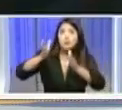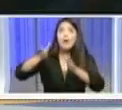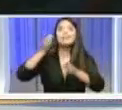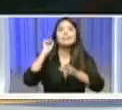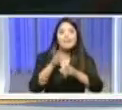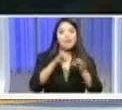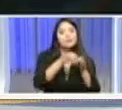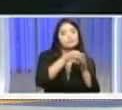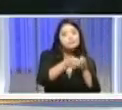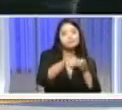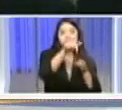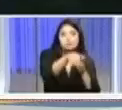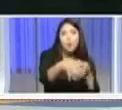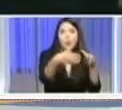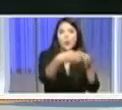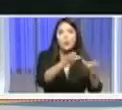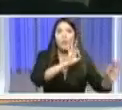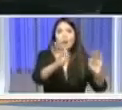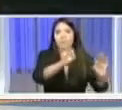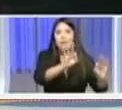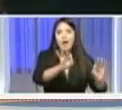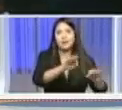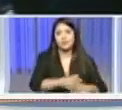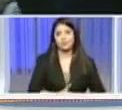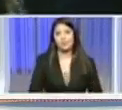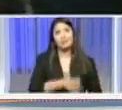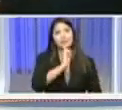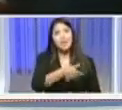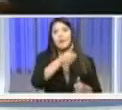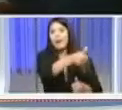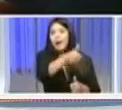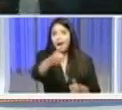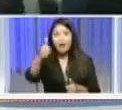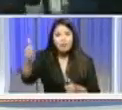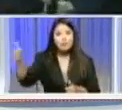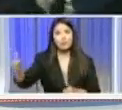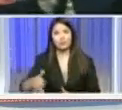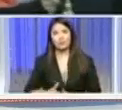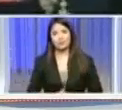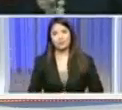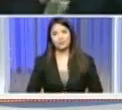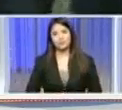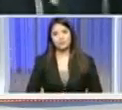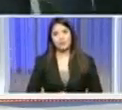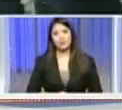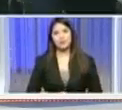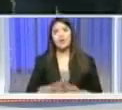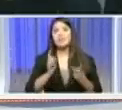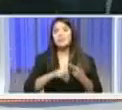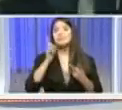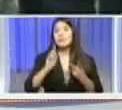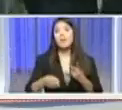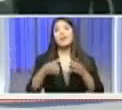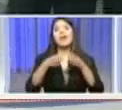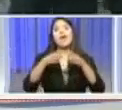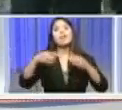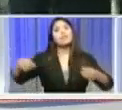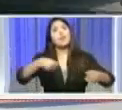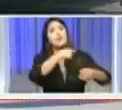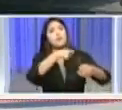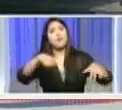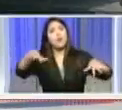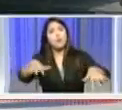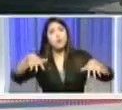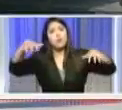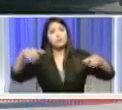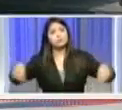núcleo de este movimiento infantil y juvenil de teatro. En cada urbanismo tiene que haber un núcleo de orquesta sinfónica